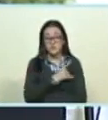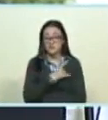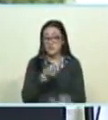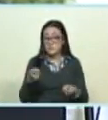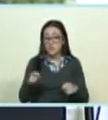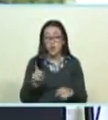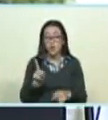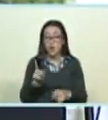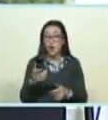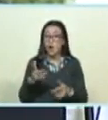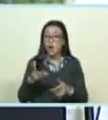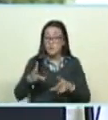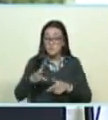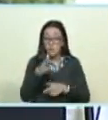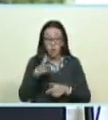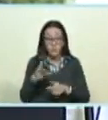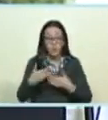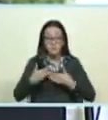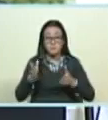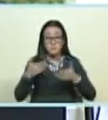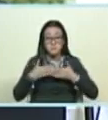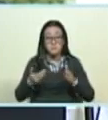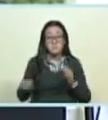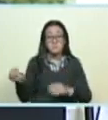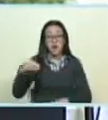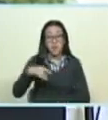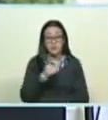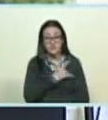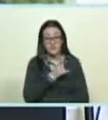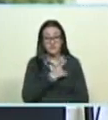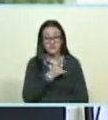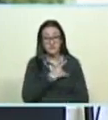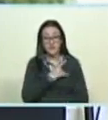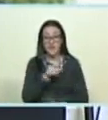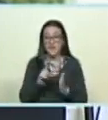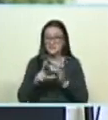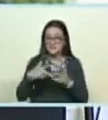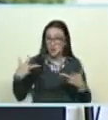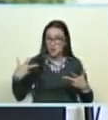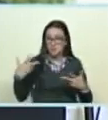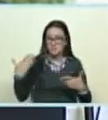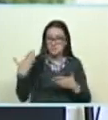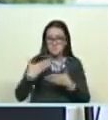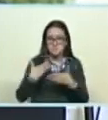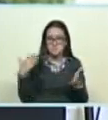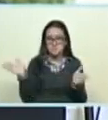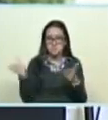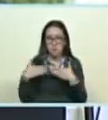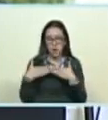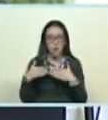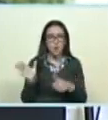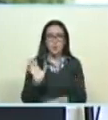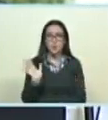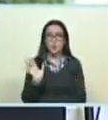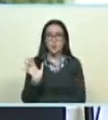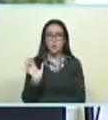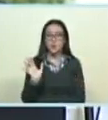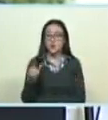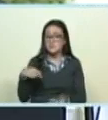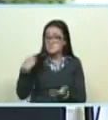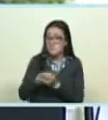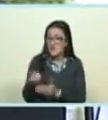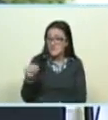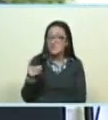contrario, estamos abriendo universidades de cada rato. No hemos cerrado un solo liceo. No ha faltado presupuesto,